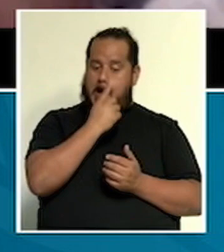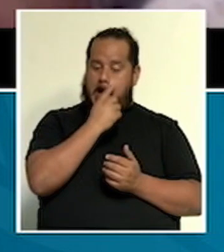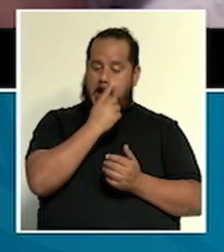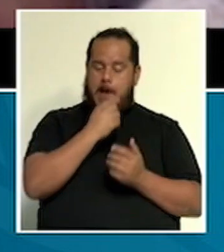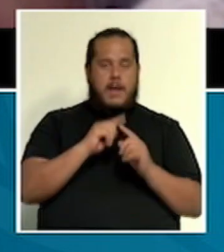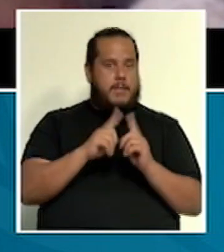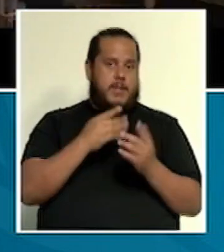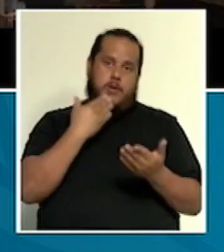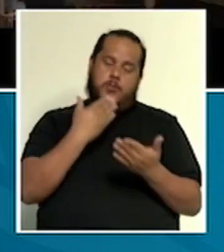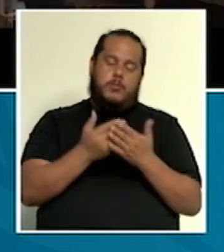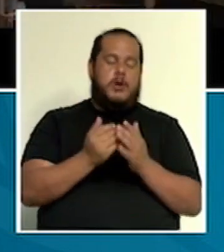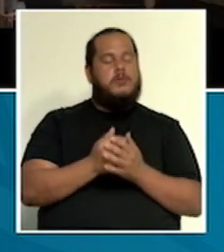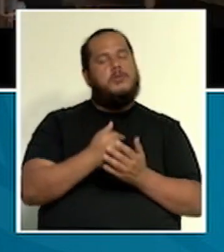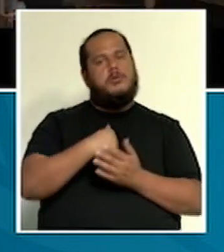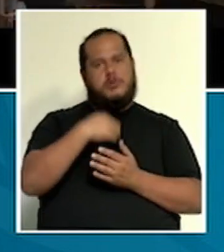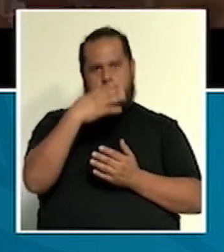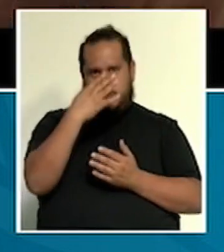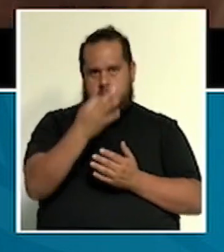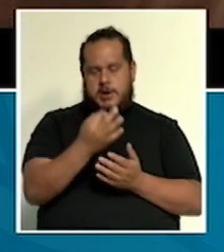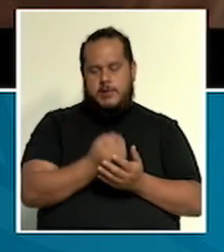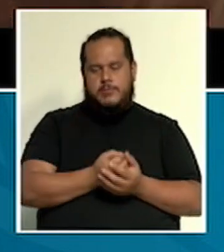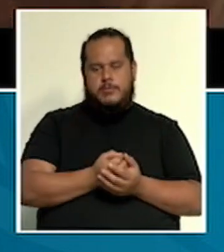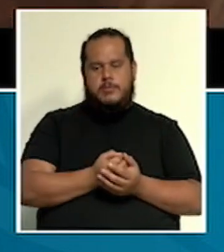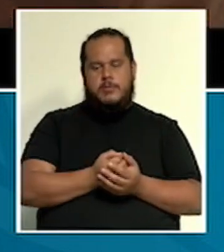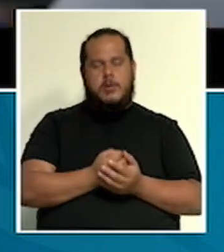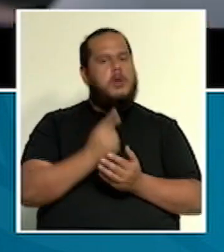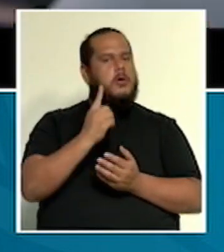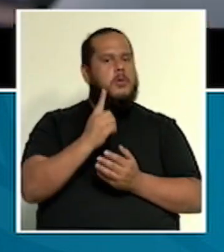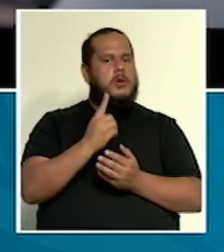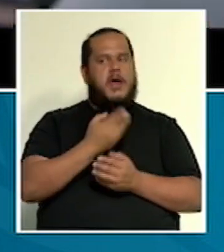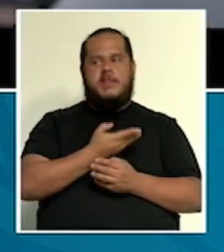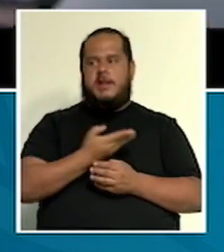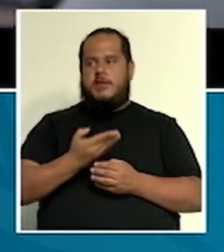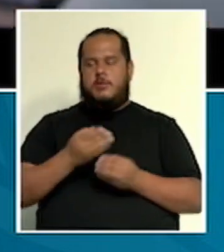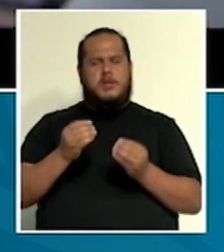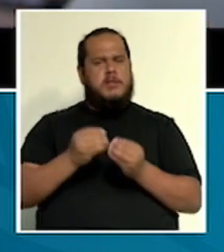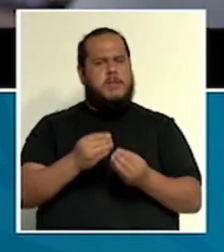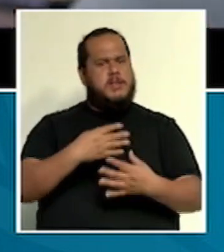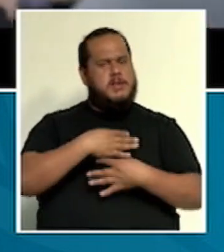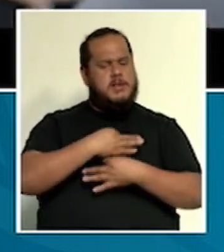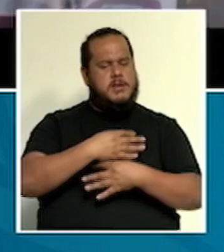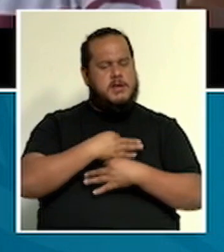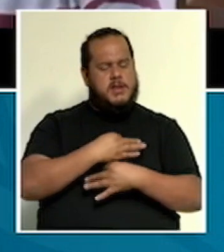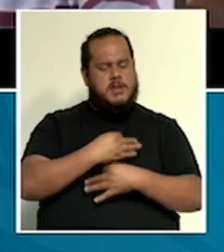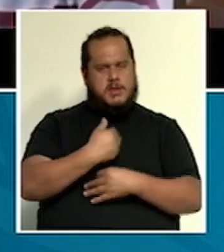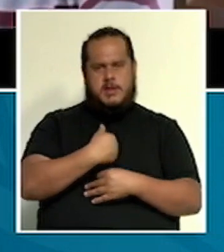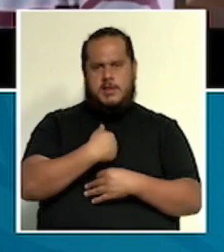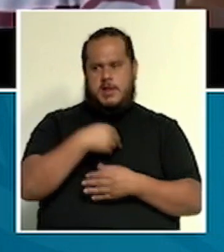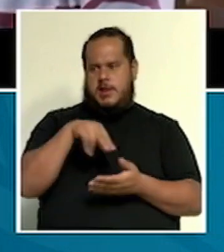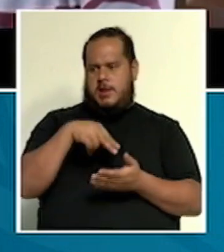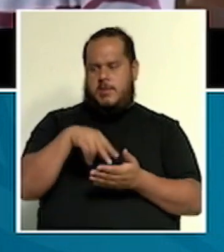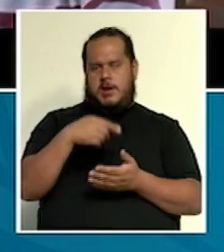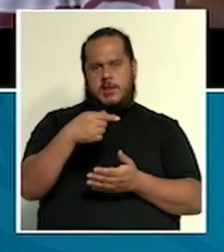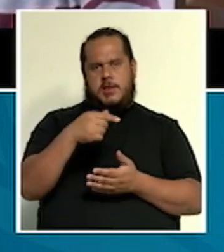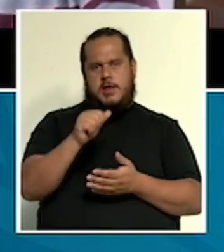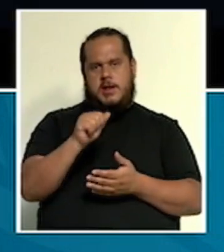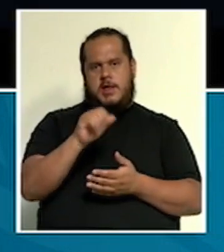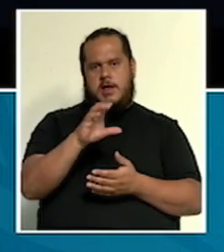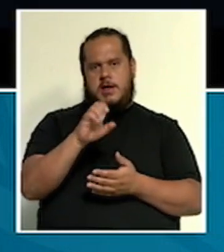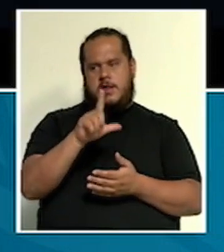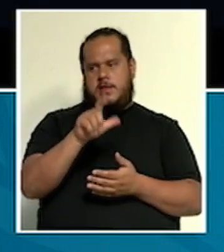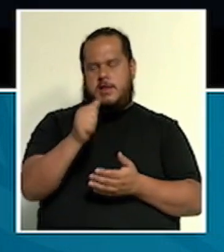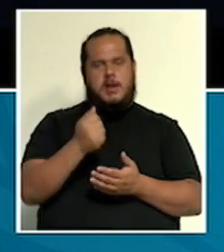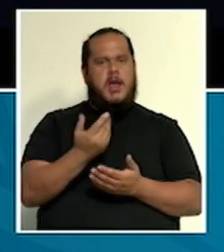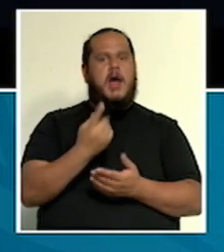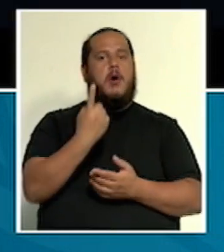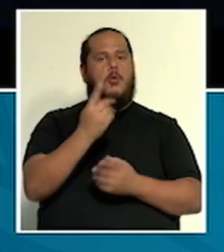Pero bueno, creo que una de las cosas más interesantes que tiene el baile de la Gacela es que hay